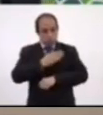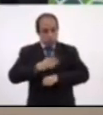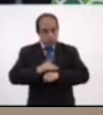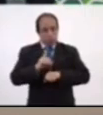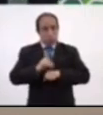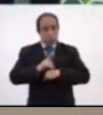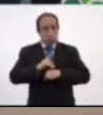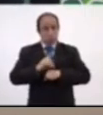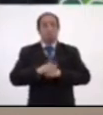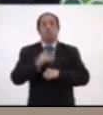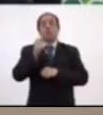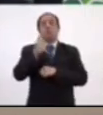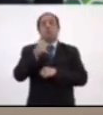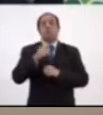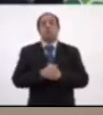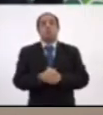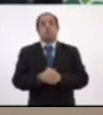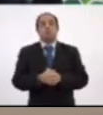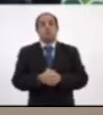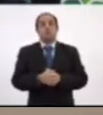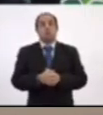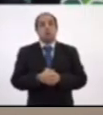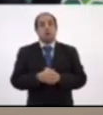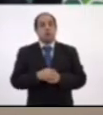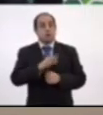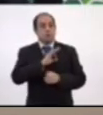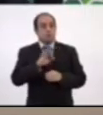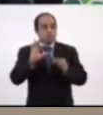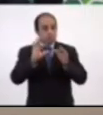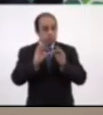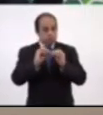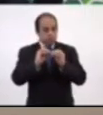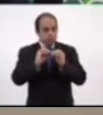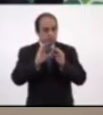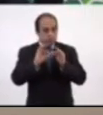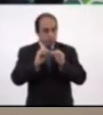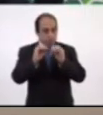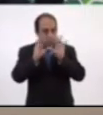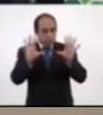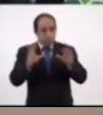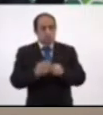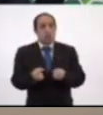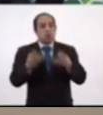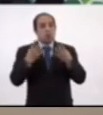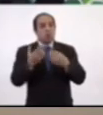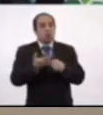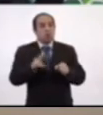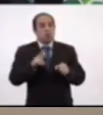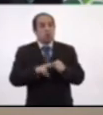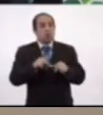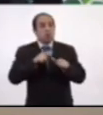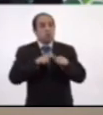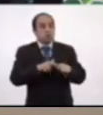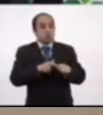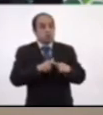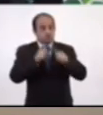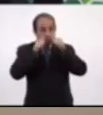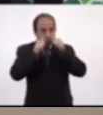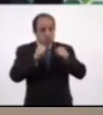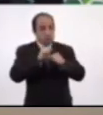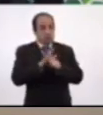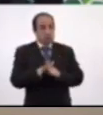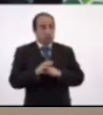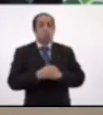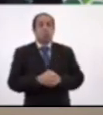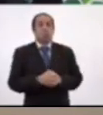primero, si nos pudiesen hacer una precisión entonces de cuántos hospitales van a mantener la atención